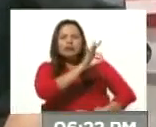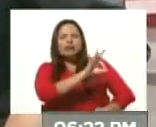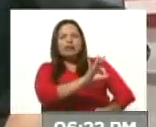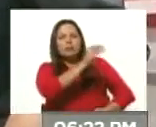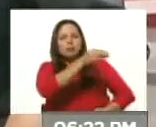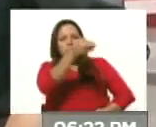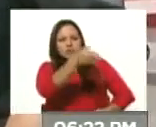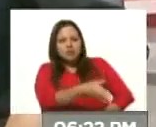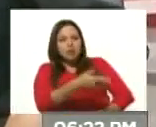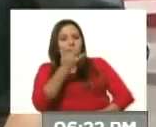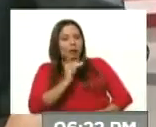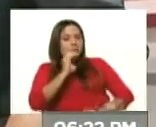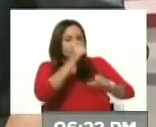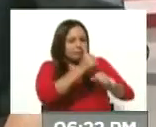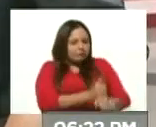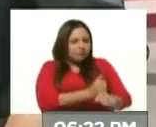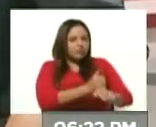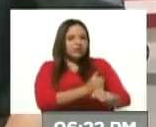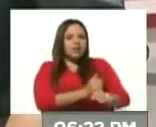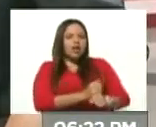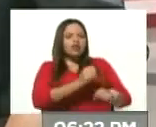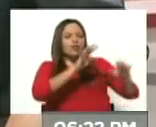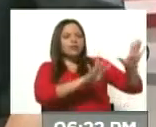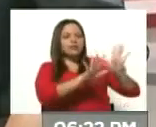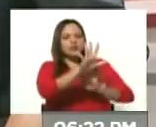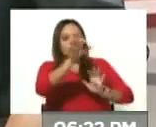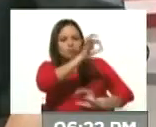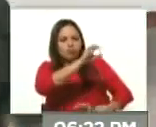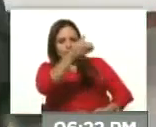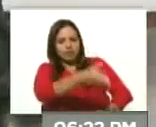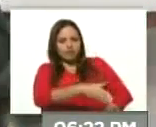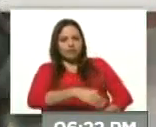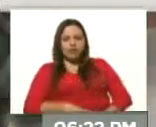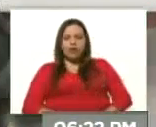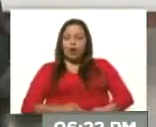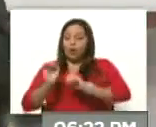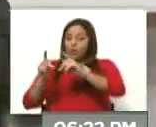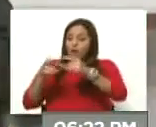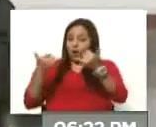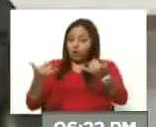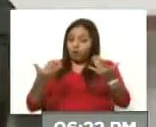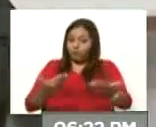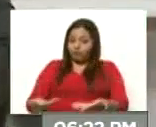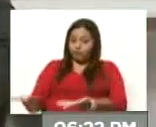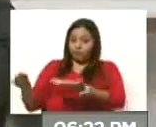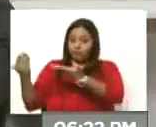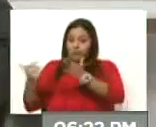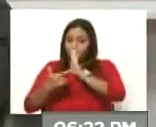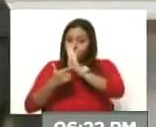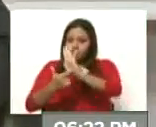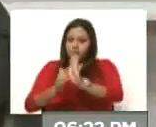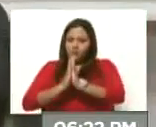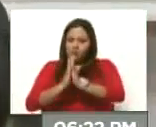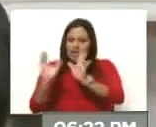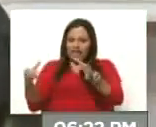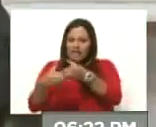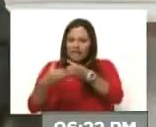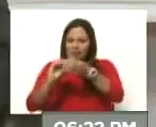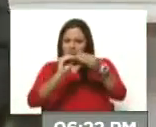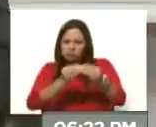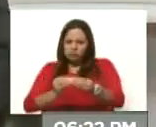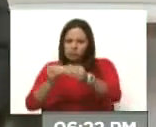un nivel de confiabilidad del 95 por ciento bueno sin más preámbulos le vamos a solicitar muy amablemente a nuestro equipo de producción